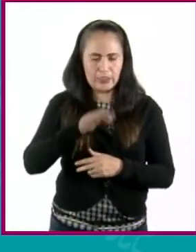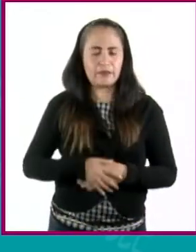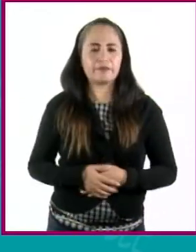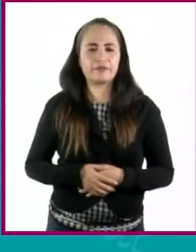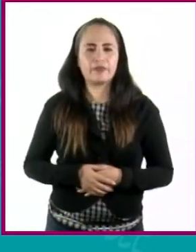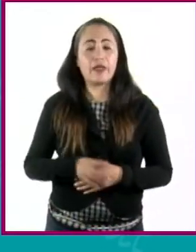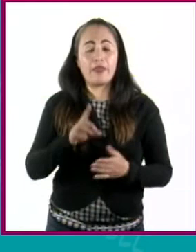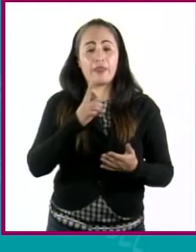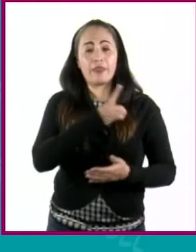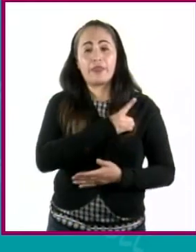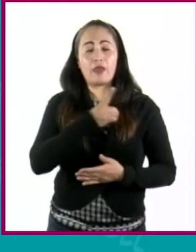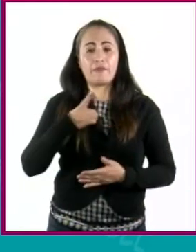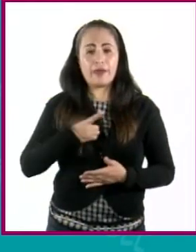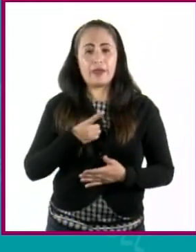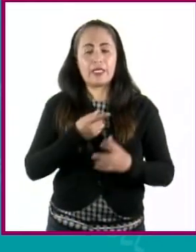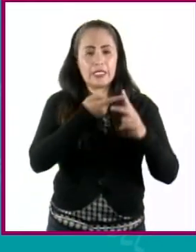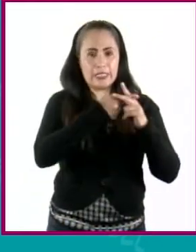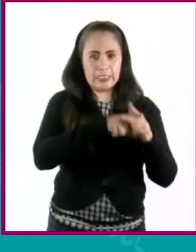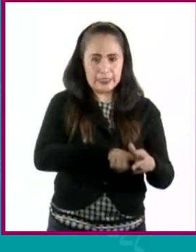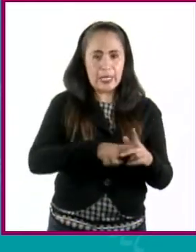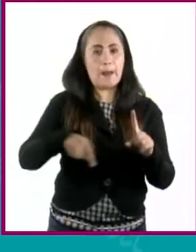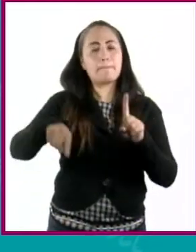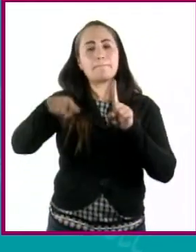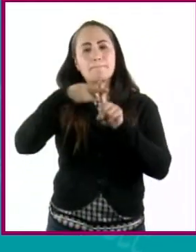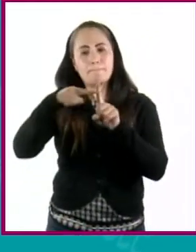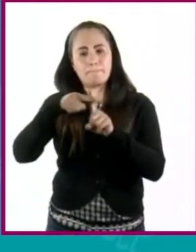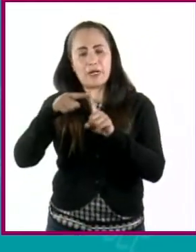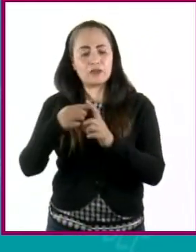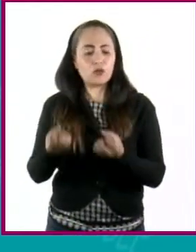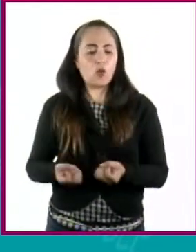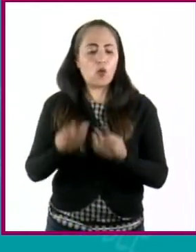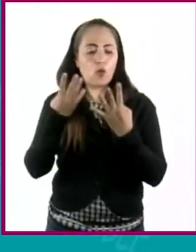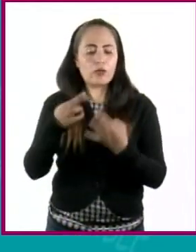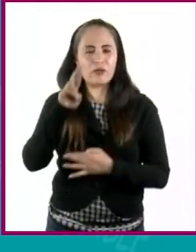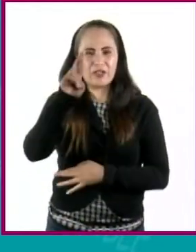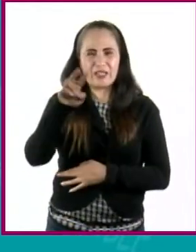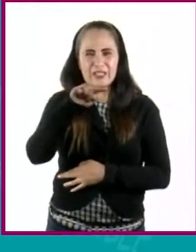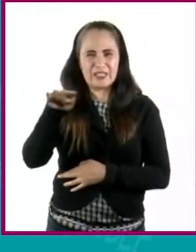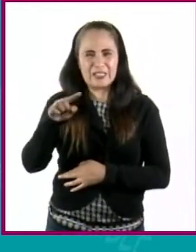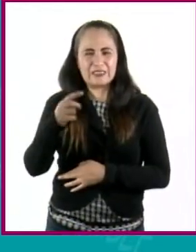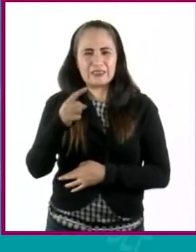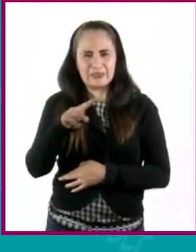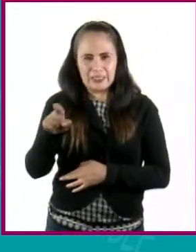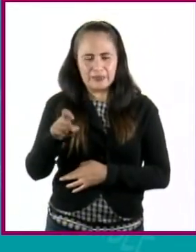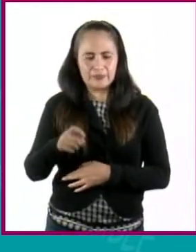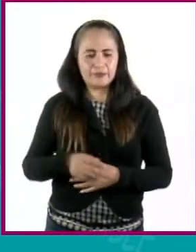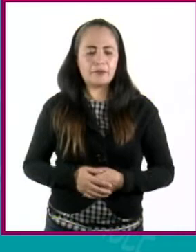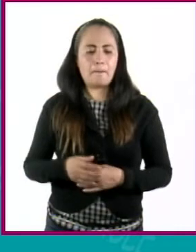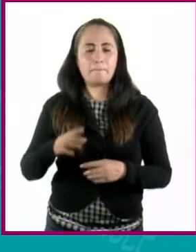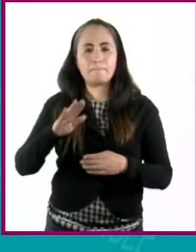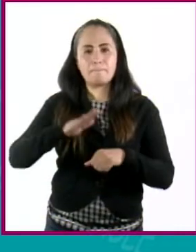deuda inicial por 1 más el decimal de la tasa de interés anual elevado al número de años.